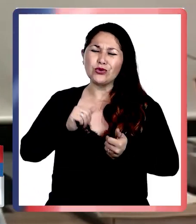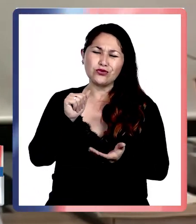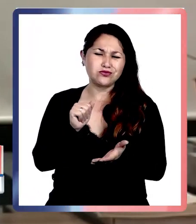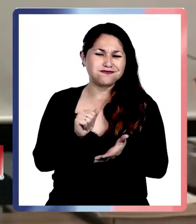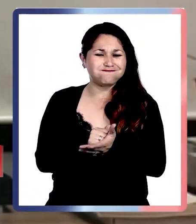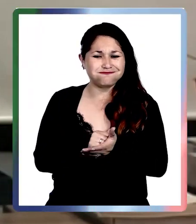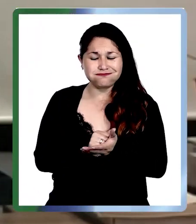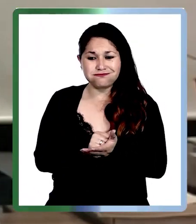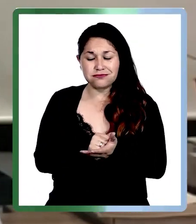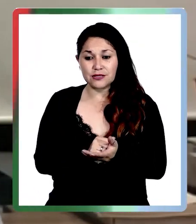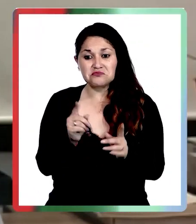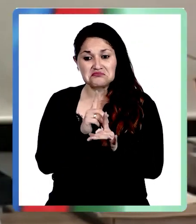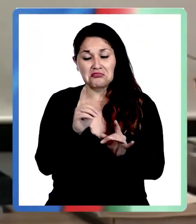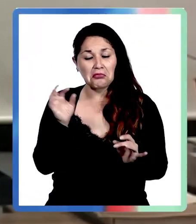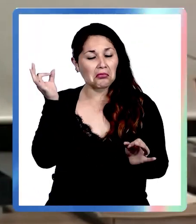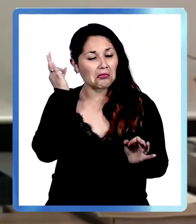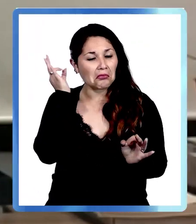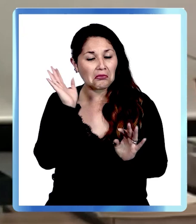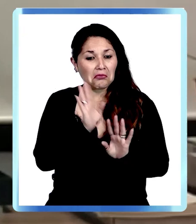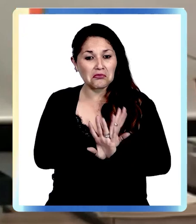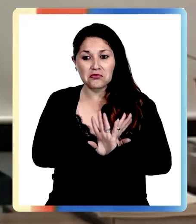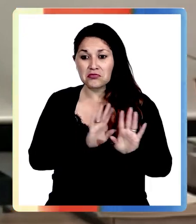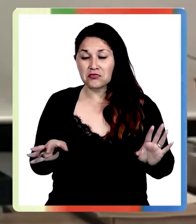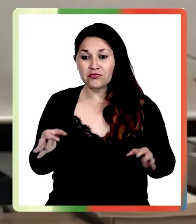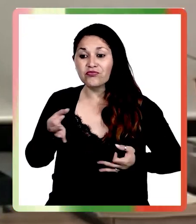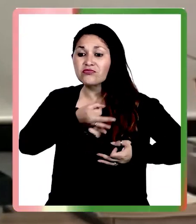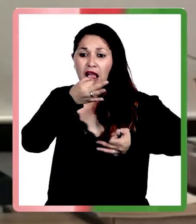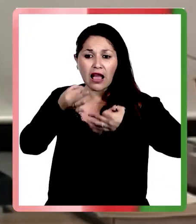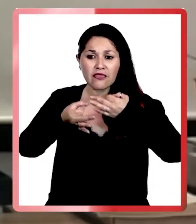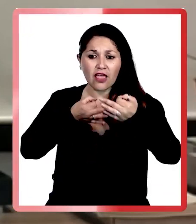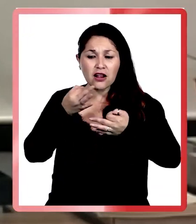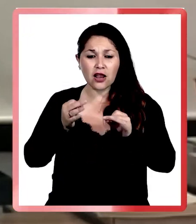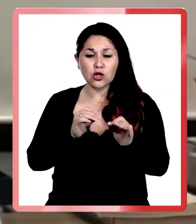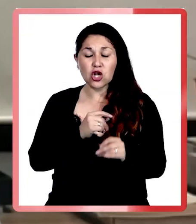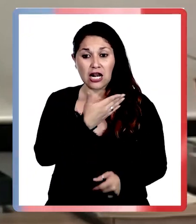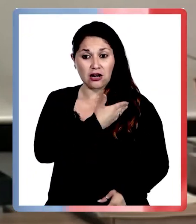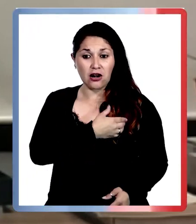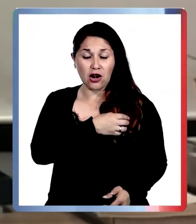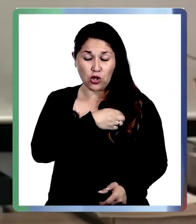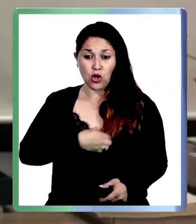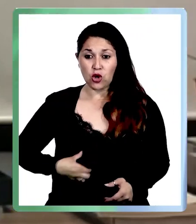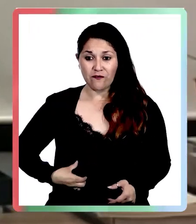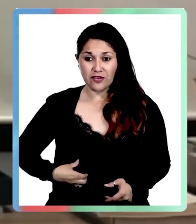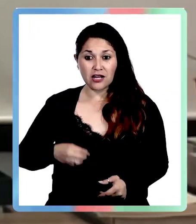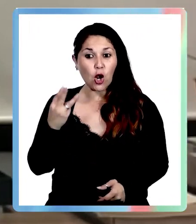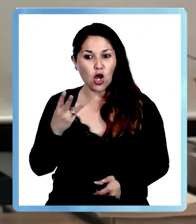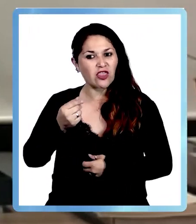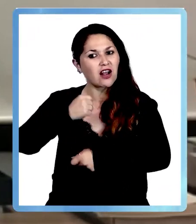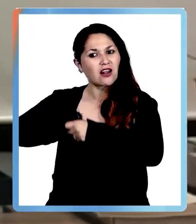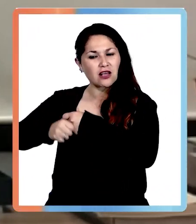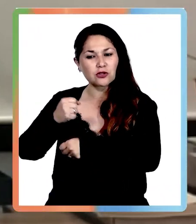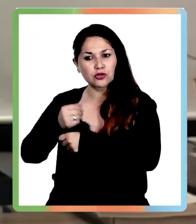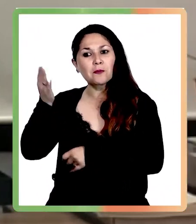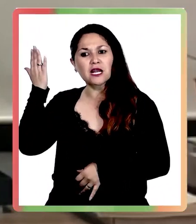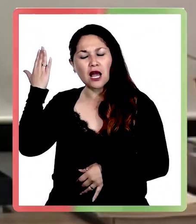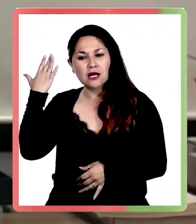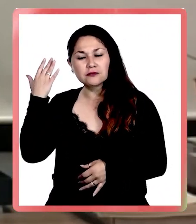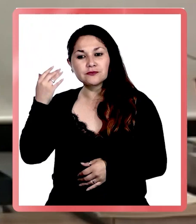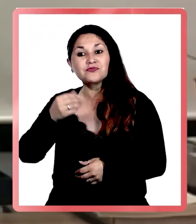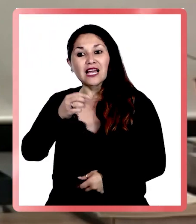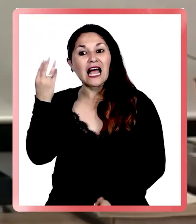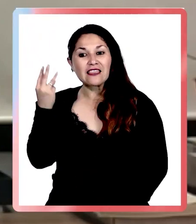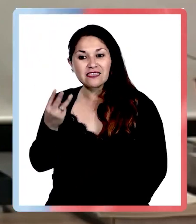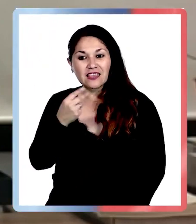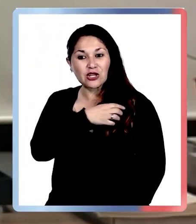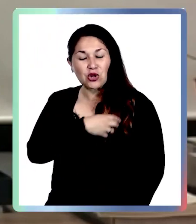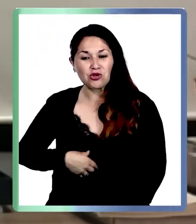del gobierno y no escucharon muchas voces, no solamente de este gobierno, sino que de 3 gobiernos atrás por lo menos, no escucharon las